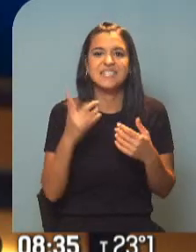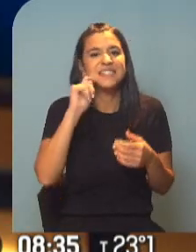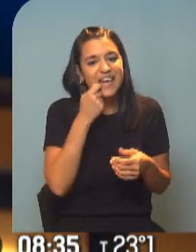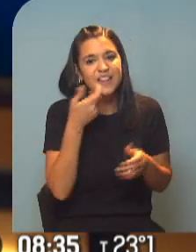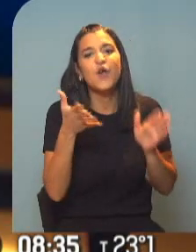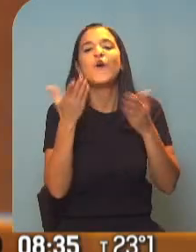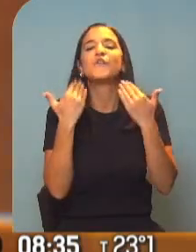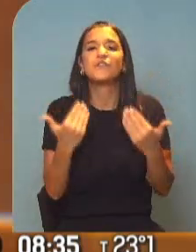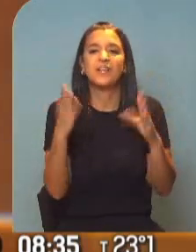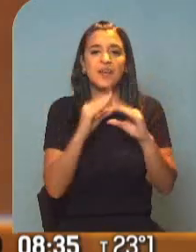y no usan pirotecnia